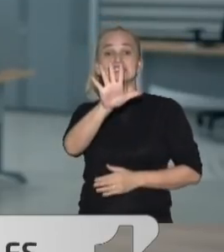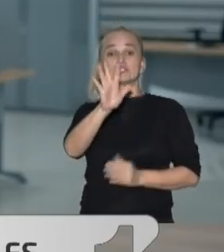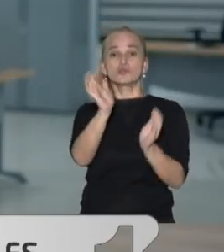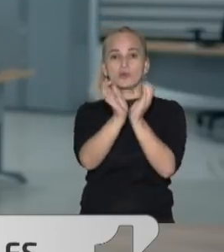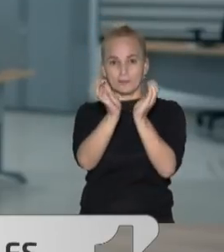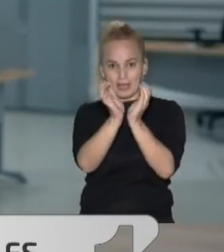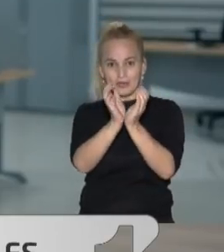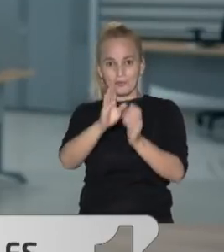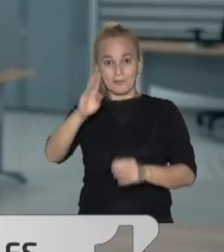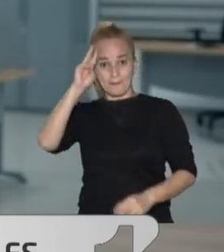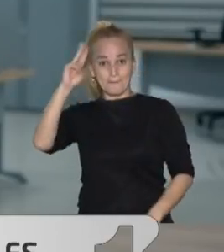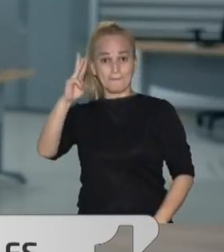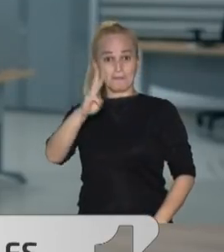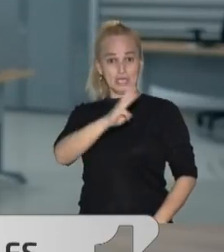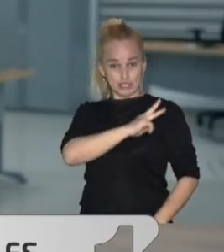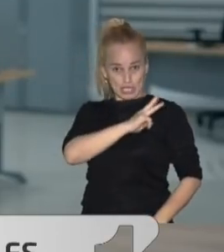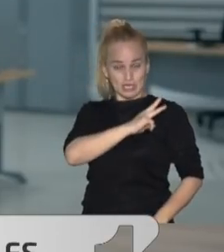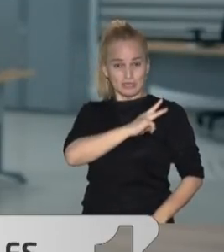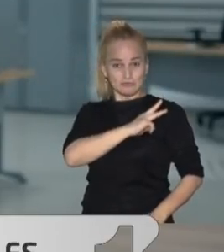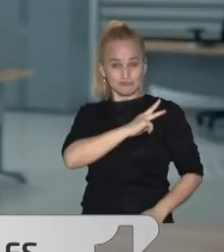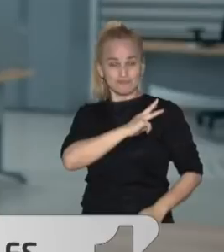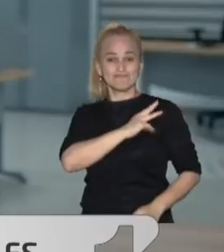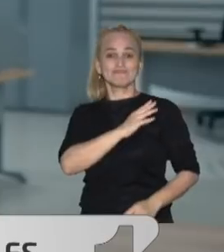mayo, las fuerzas militares han transportado